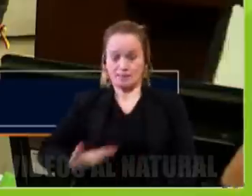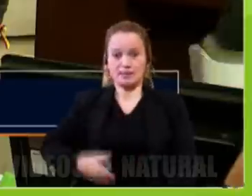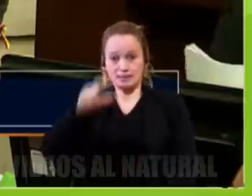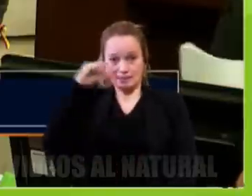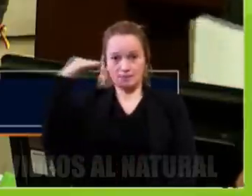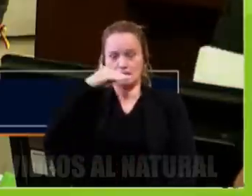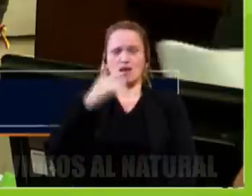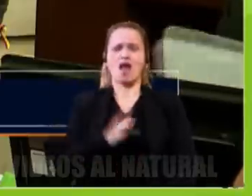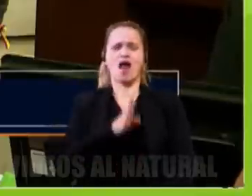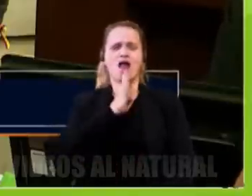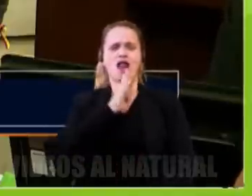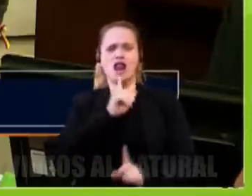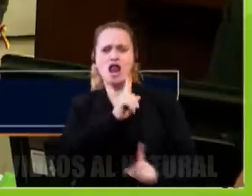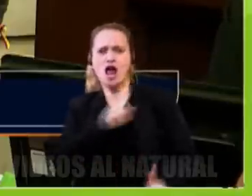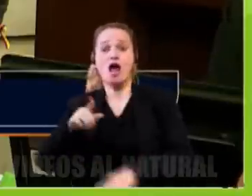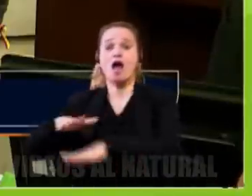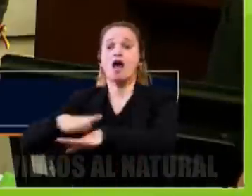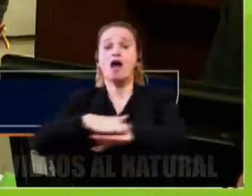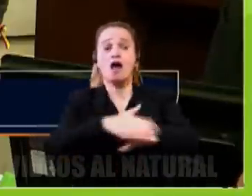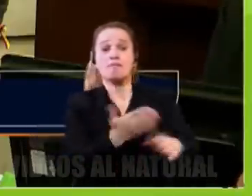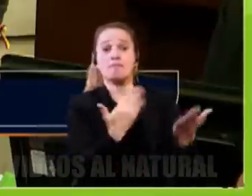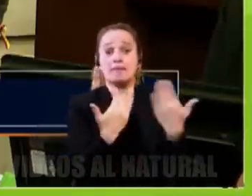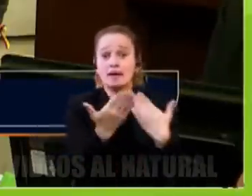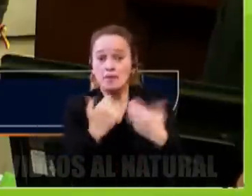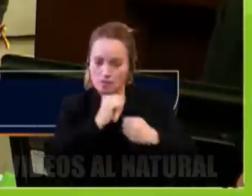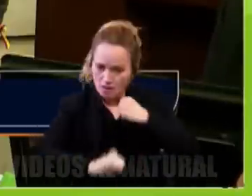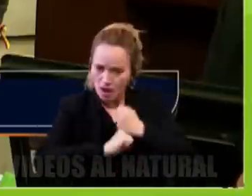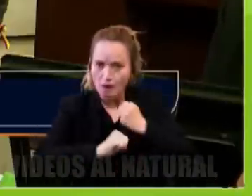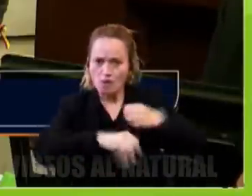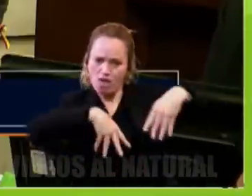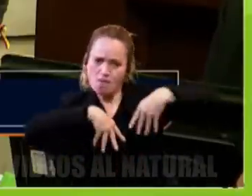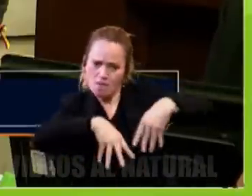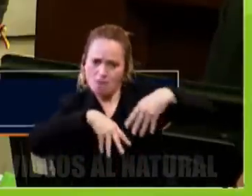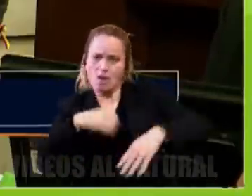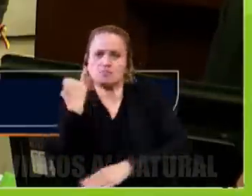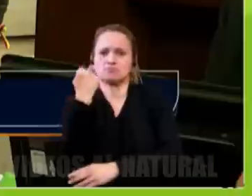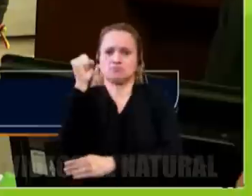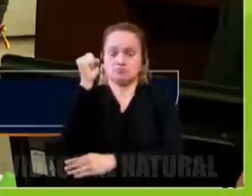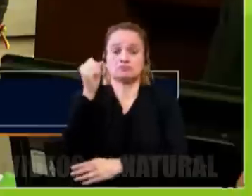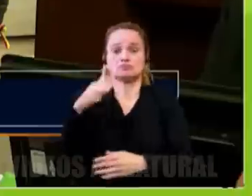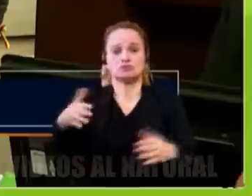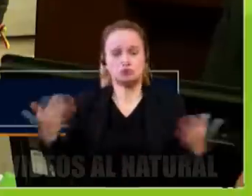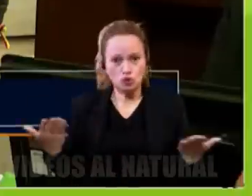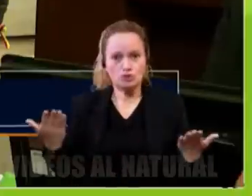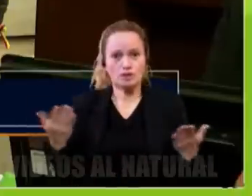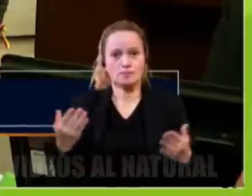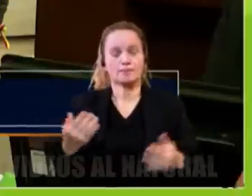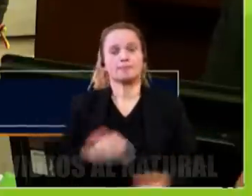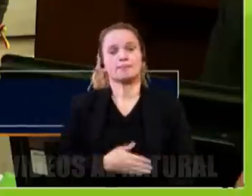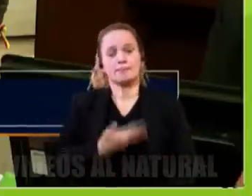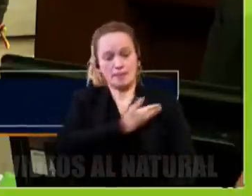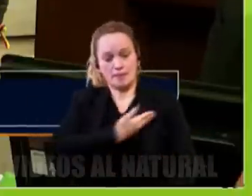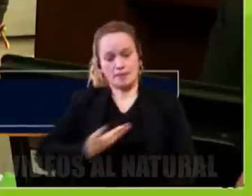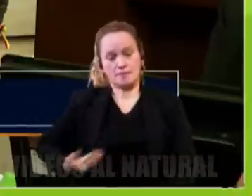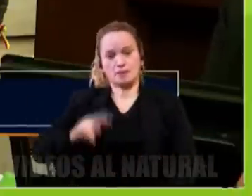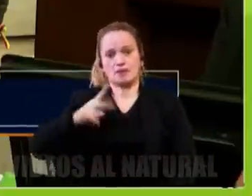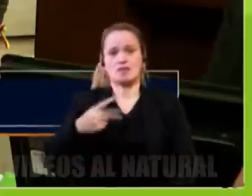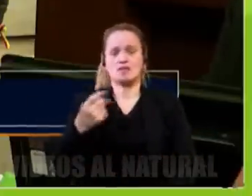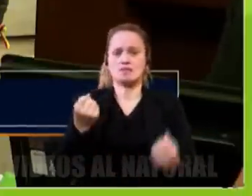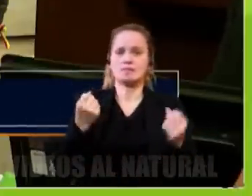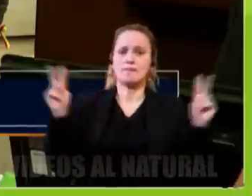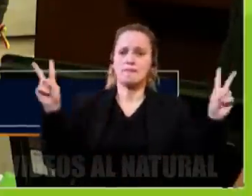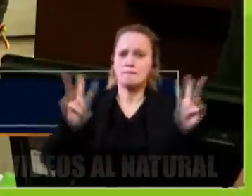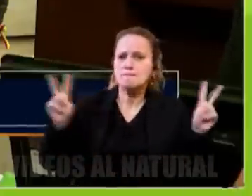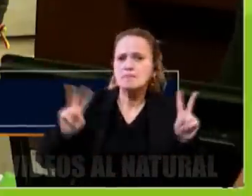presidente desde el balcón, llamando a la revolución, donde la señora vicepresidenta se atreve a decir que viva la